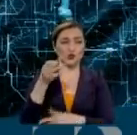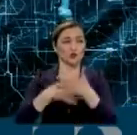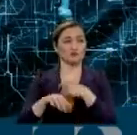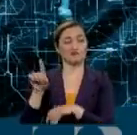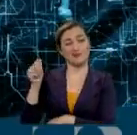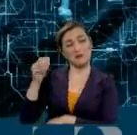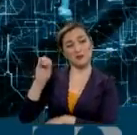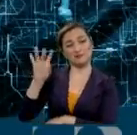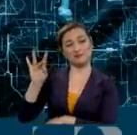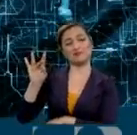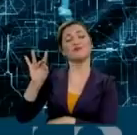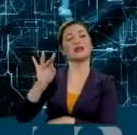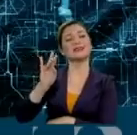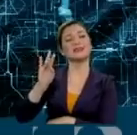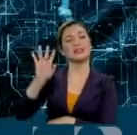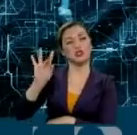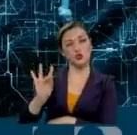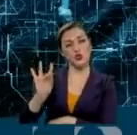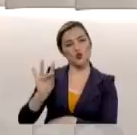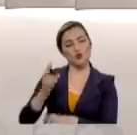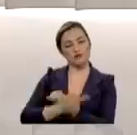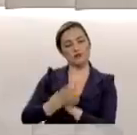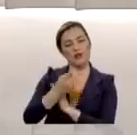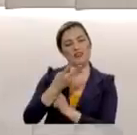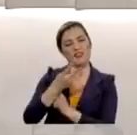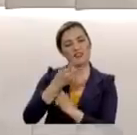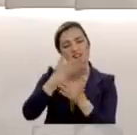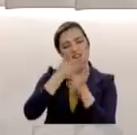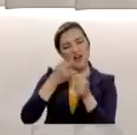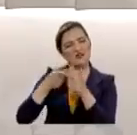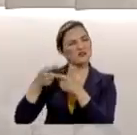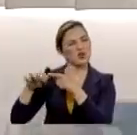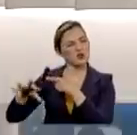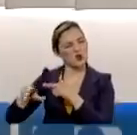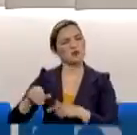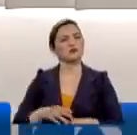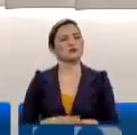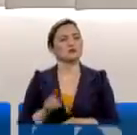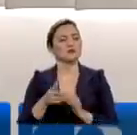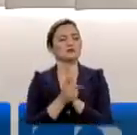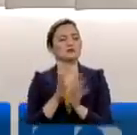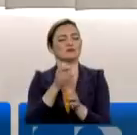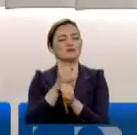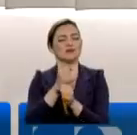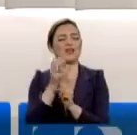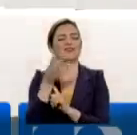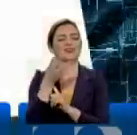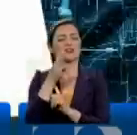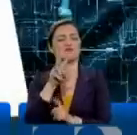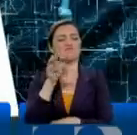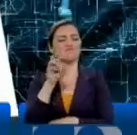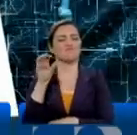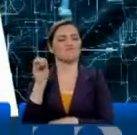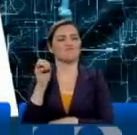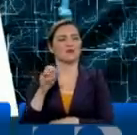registraron 10.078 delitos de este tipo. Y para el experto en seguridad cibernética Bruno Sánchez, en este 2020